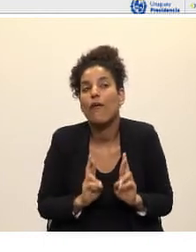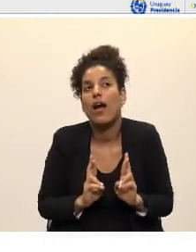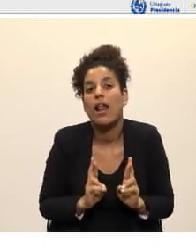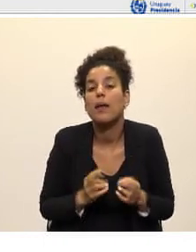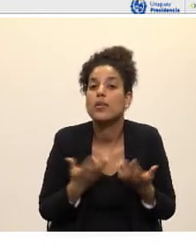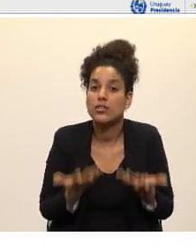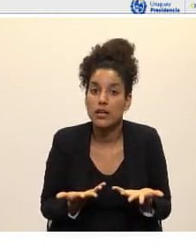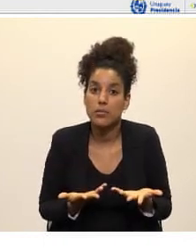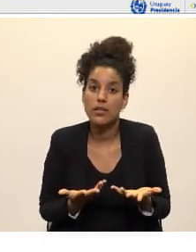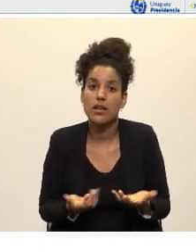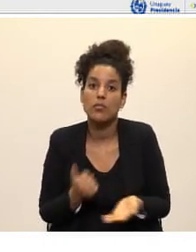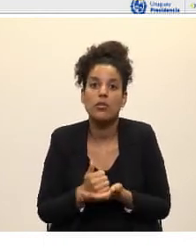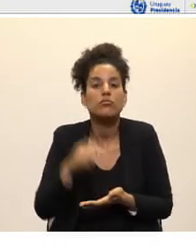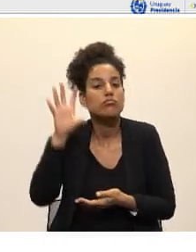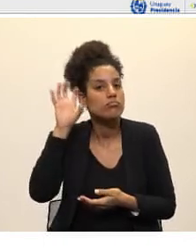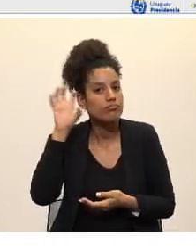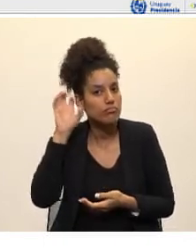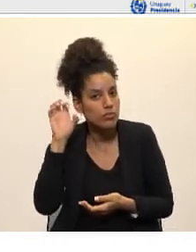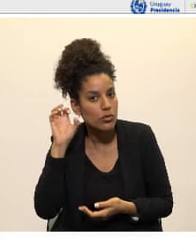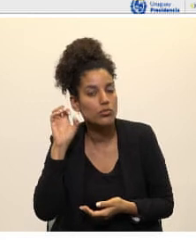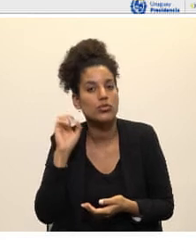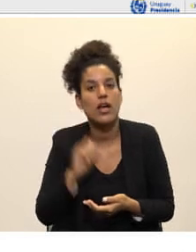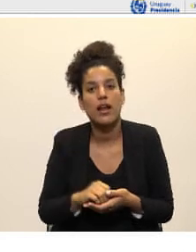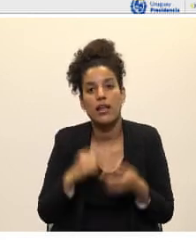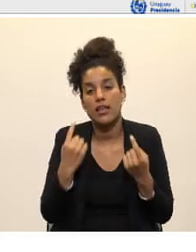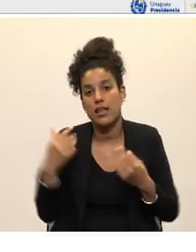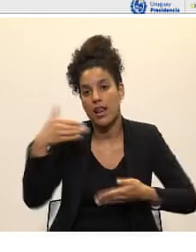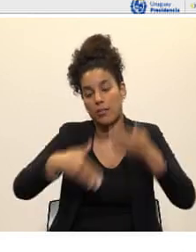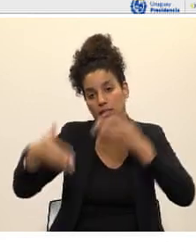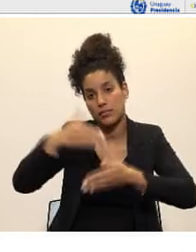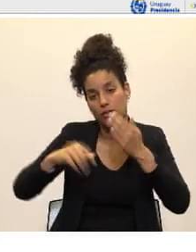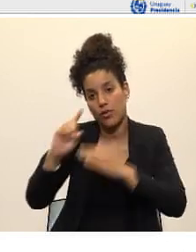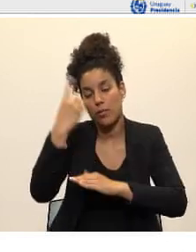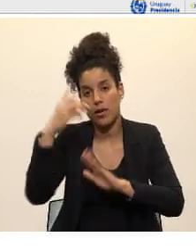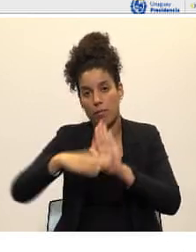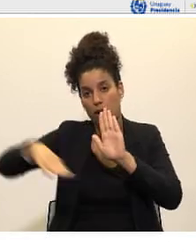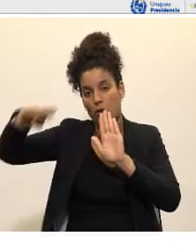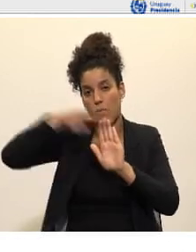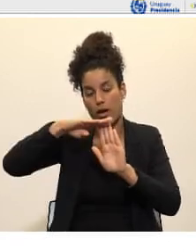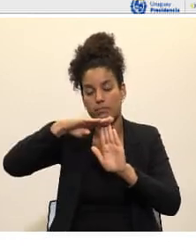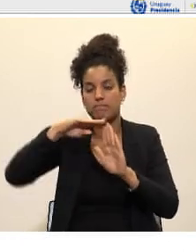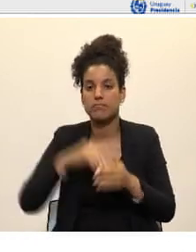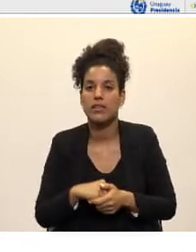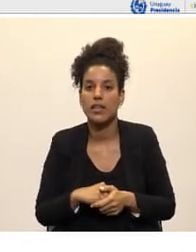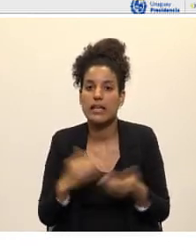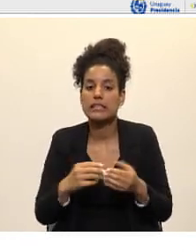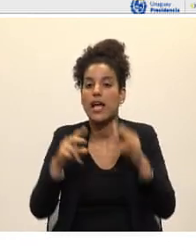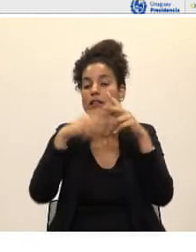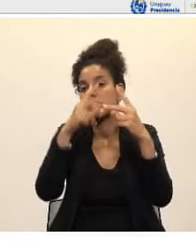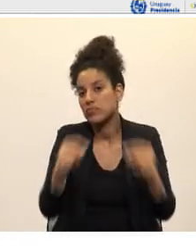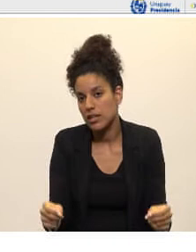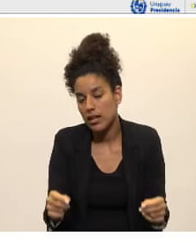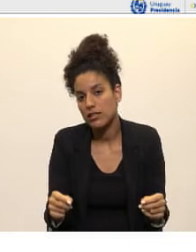escuchar y en poder poner la participación en primer lugar. Recapitulando y ya cerrando, mapeamos los